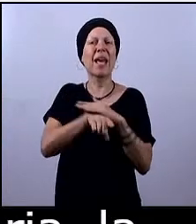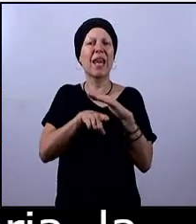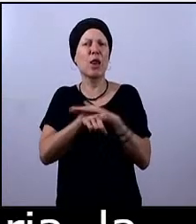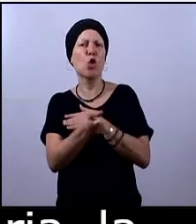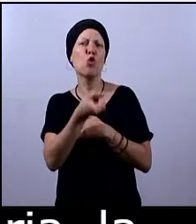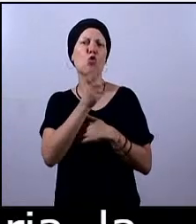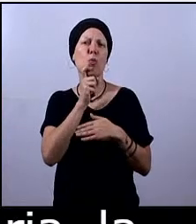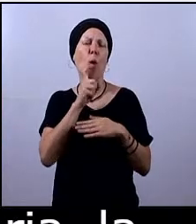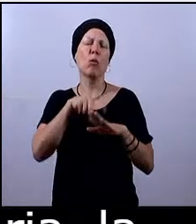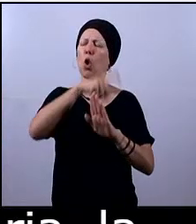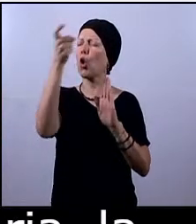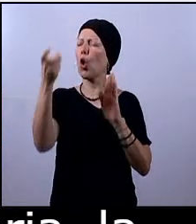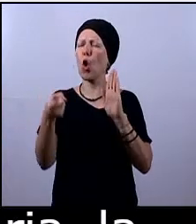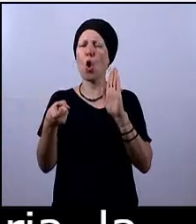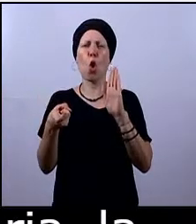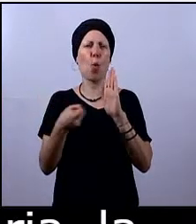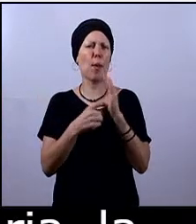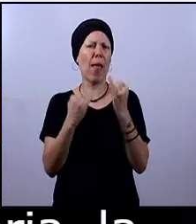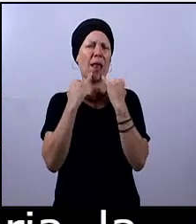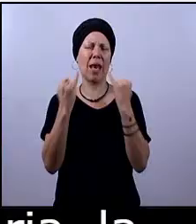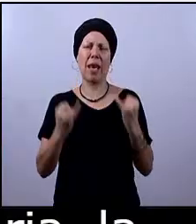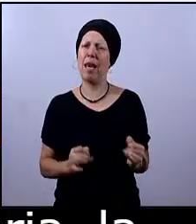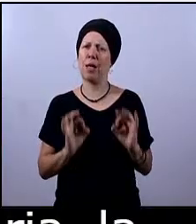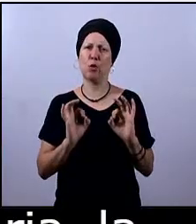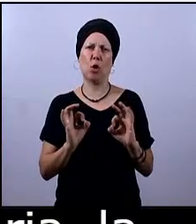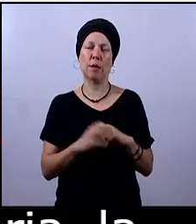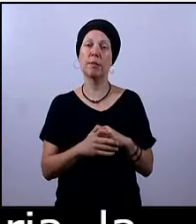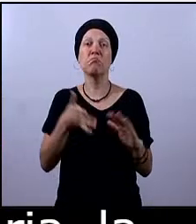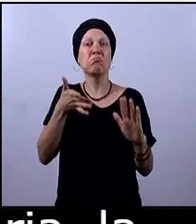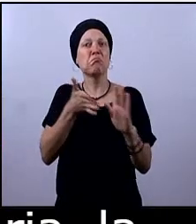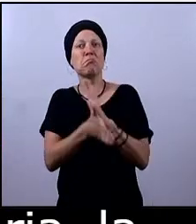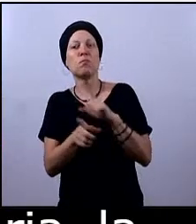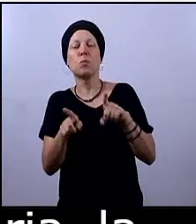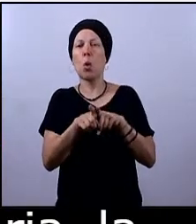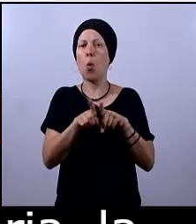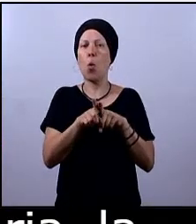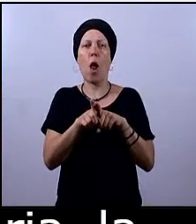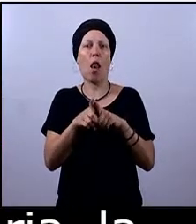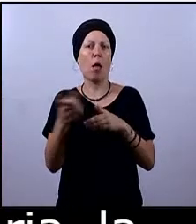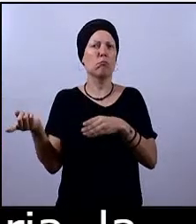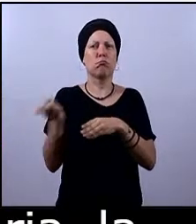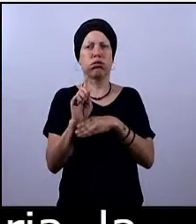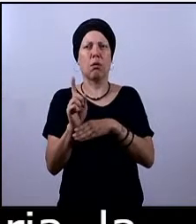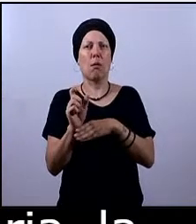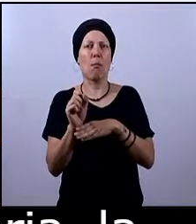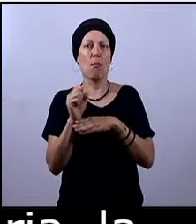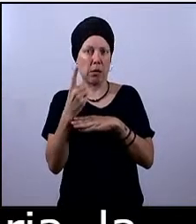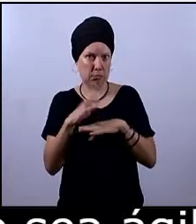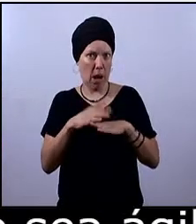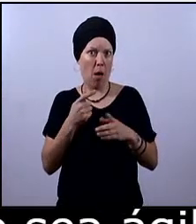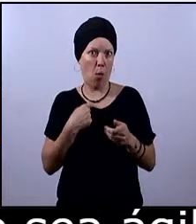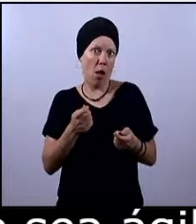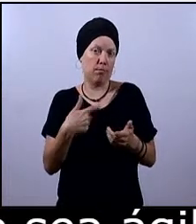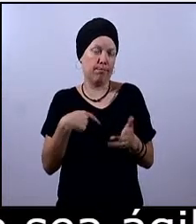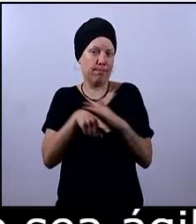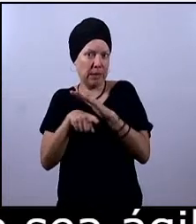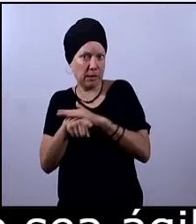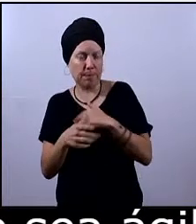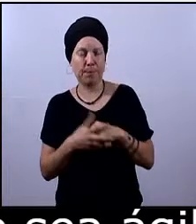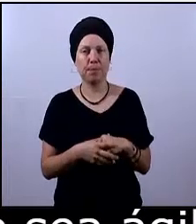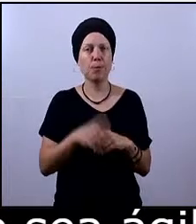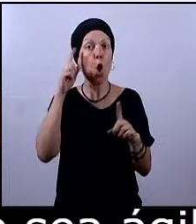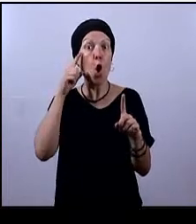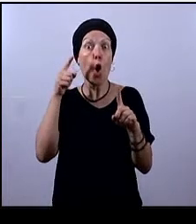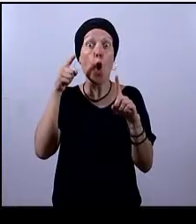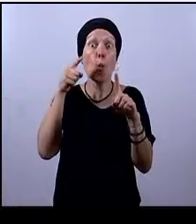ser íntegramente electrónica para así promover que sea mucho más ágil la concesión. El